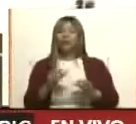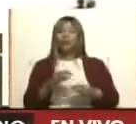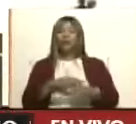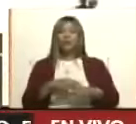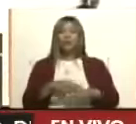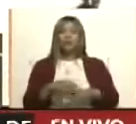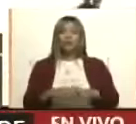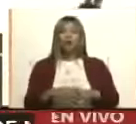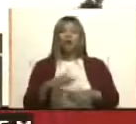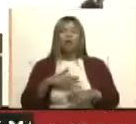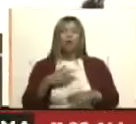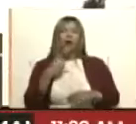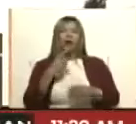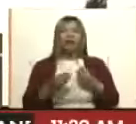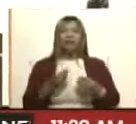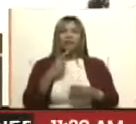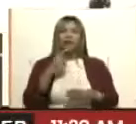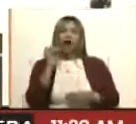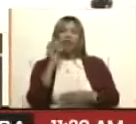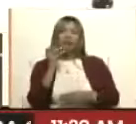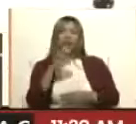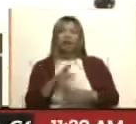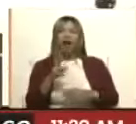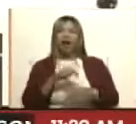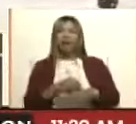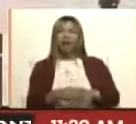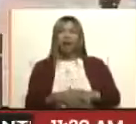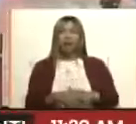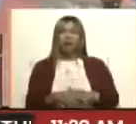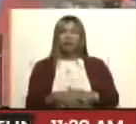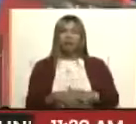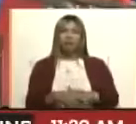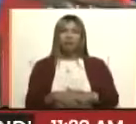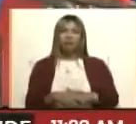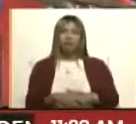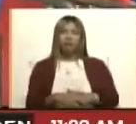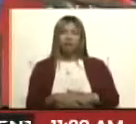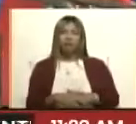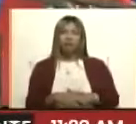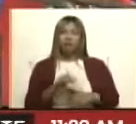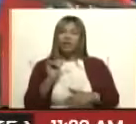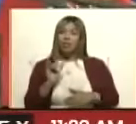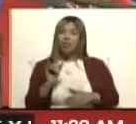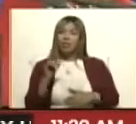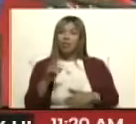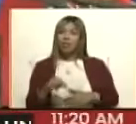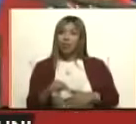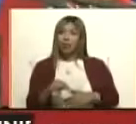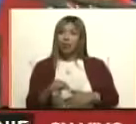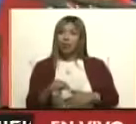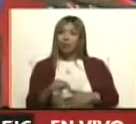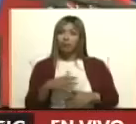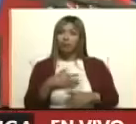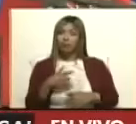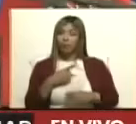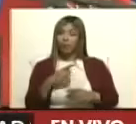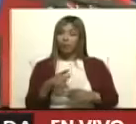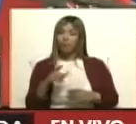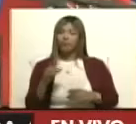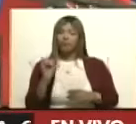Ministros, lo puede hacer la Asamblea Nacional, y la Asamblea Nacional por